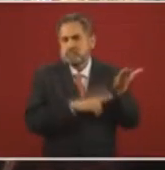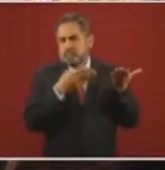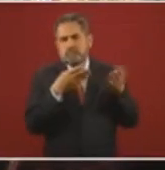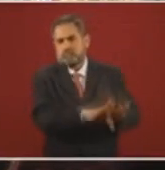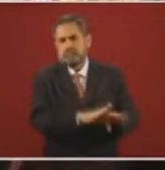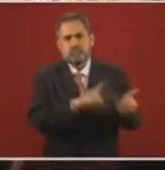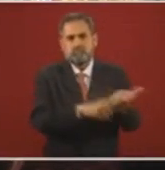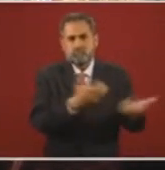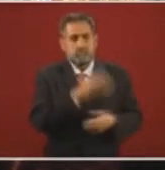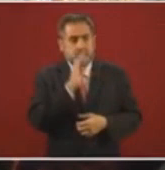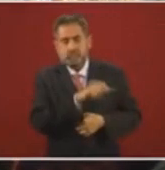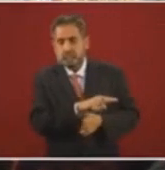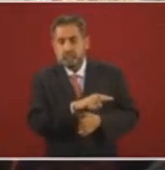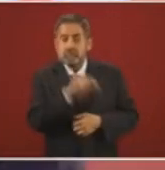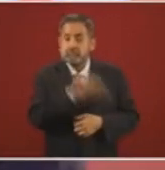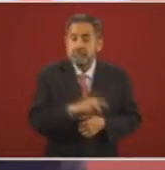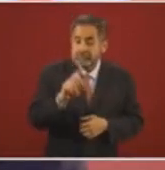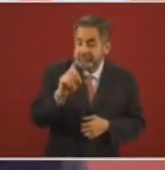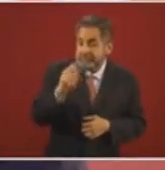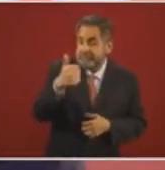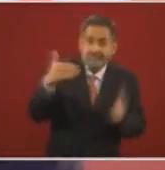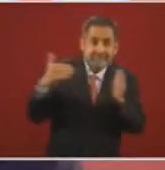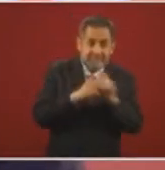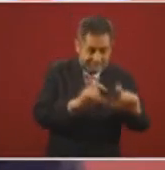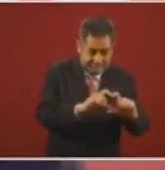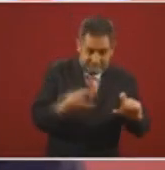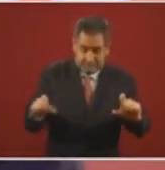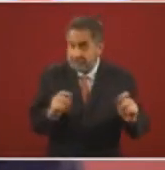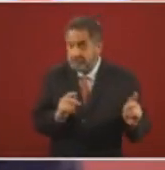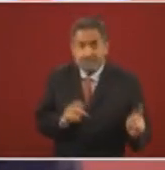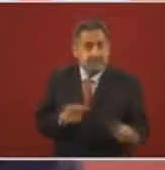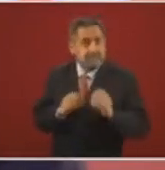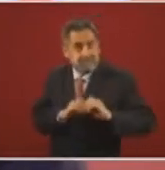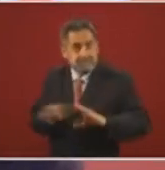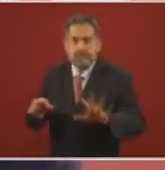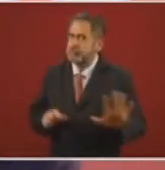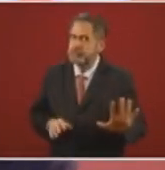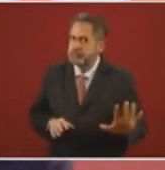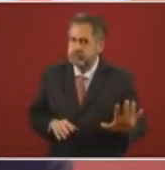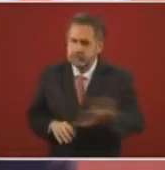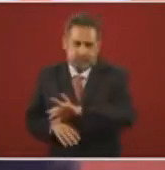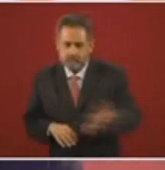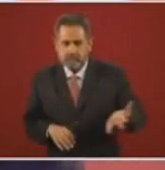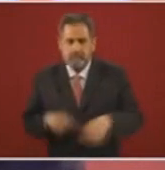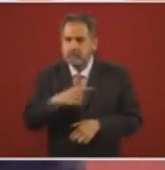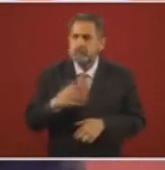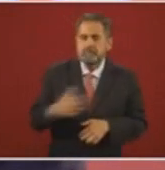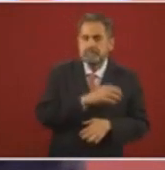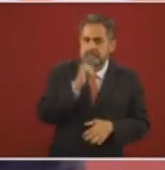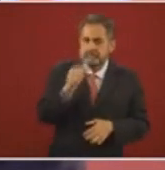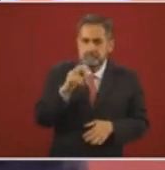manufactura la empresa tenía 36 mil frascos listos y en posibilidad de entregar pero decidió no entregarlos